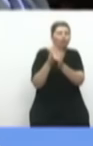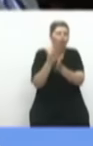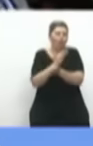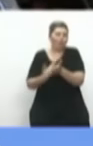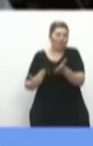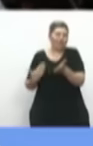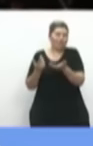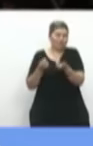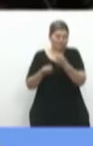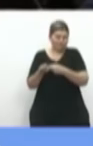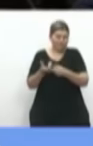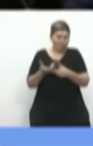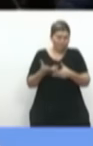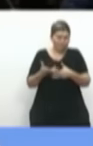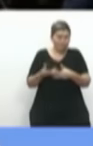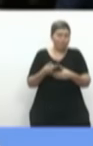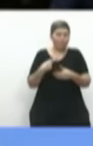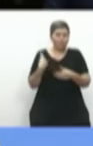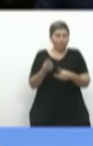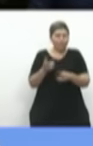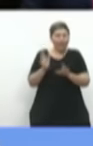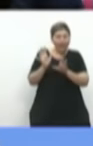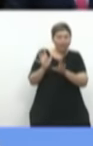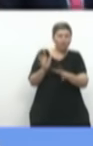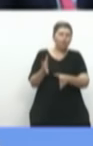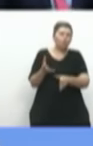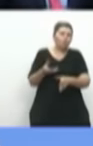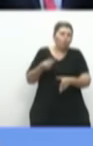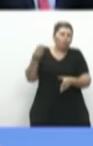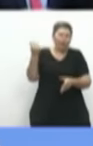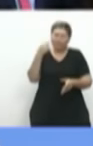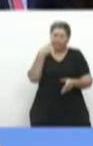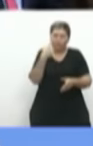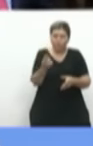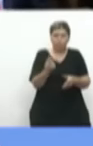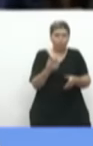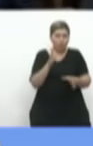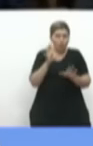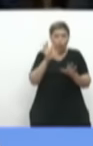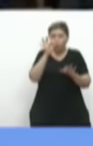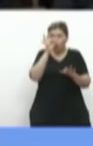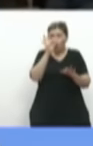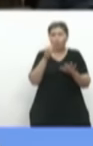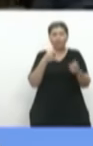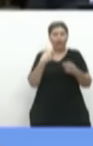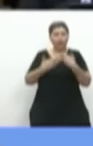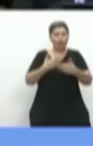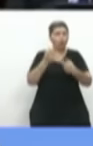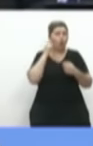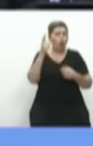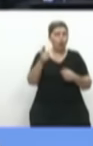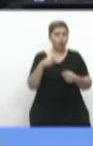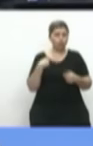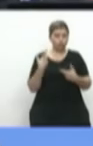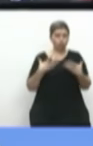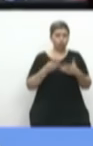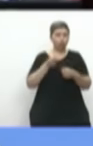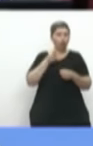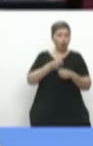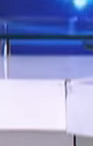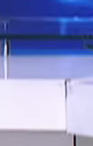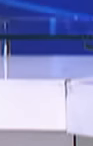Esa historia yo ya la viví, yo tengo 60 años, ya estoy grande, ¿viste? Yo ya la viví, ya la viví. Ay. Luis, muchas